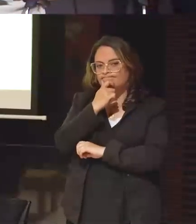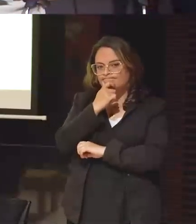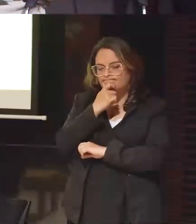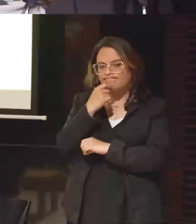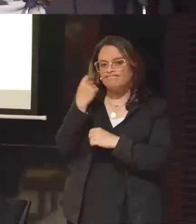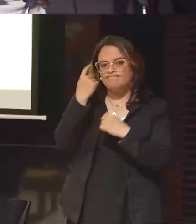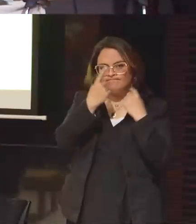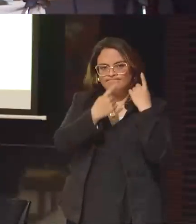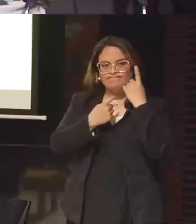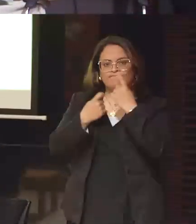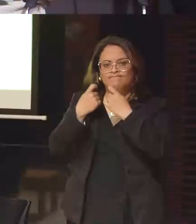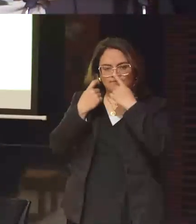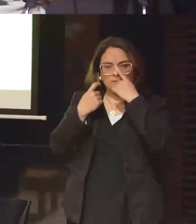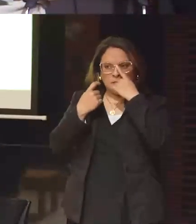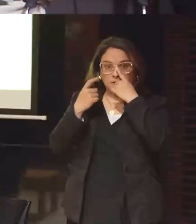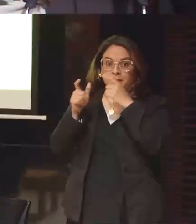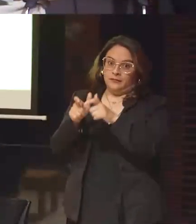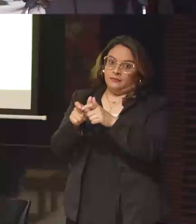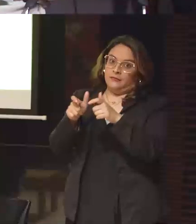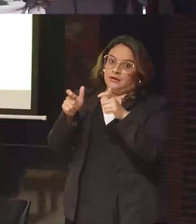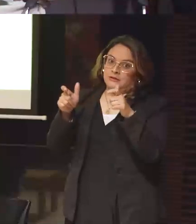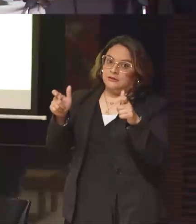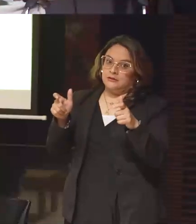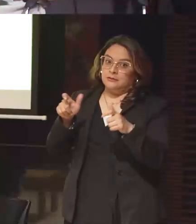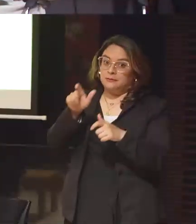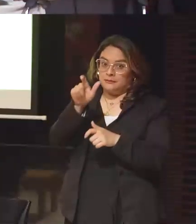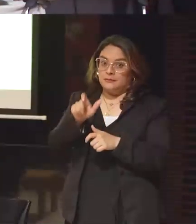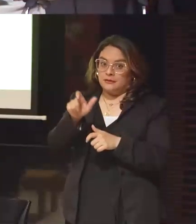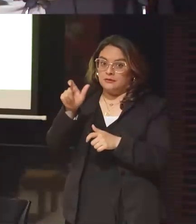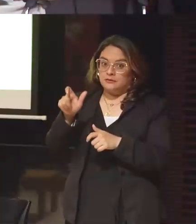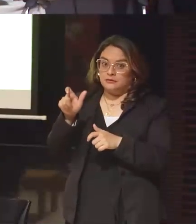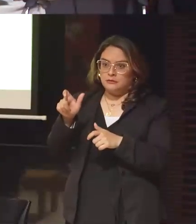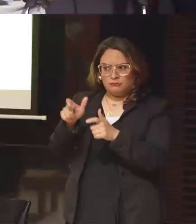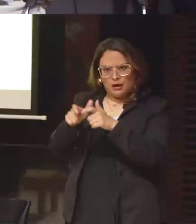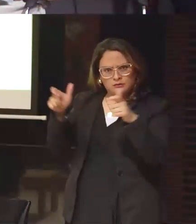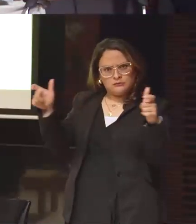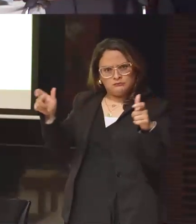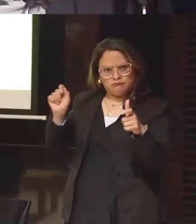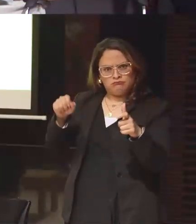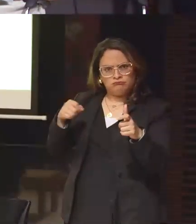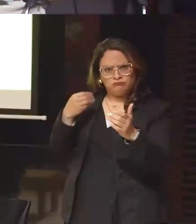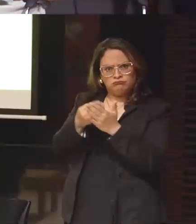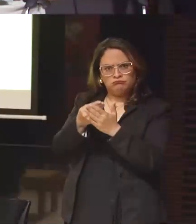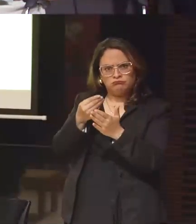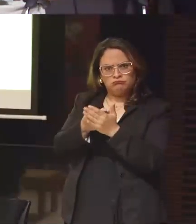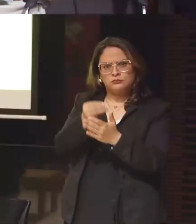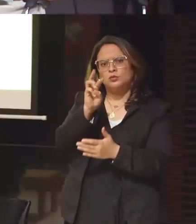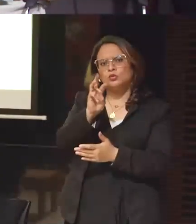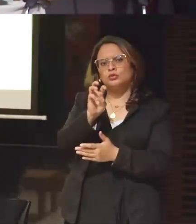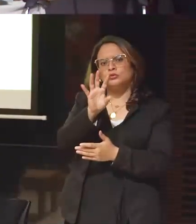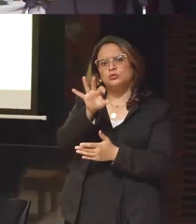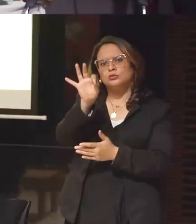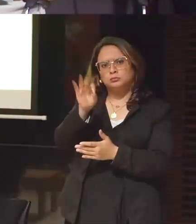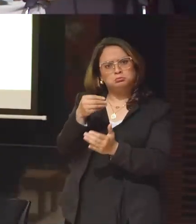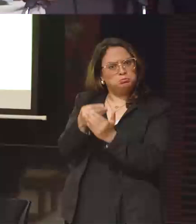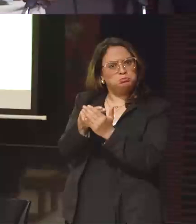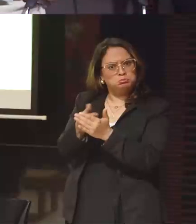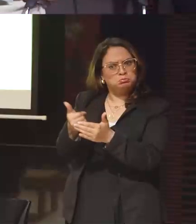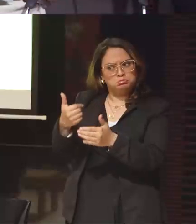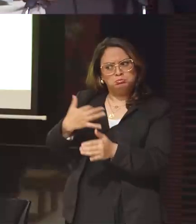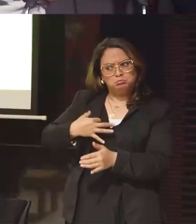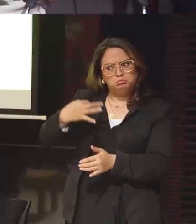la gran mayoría de la gente paga su pasaje, más del 85% de la gente, y